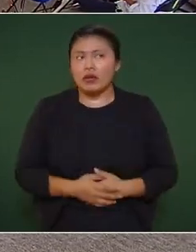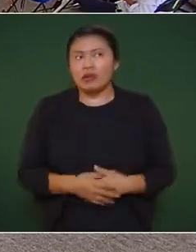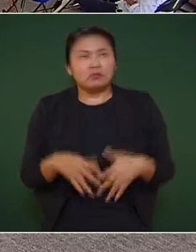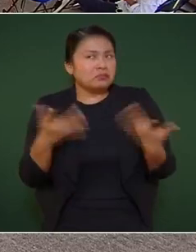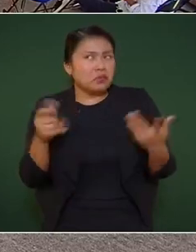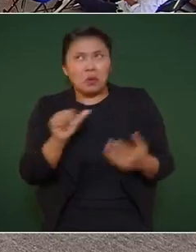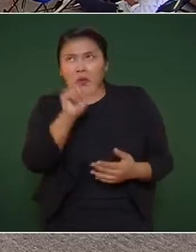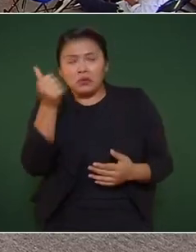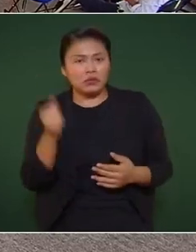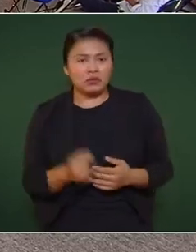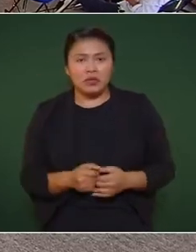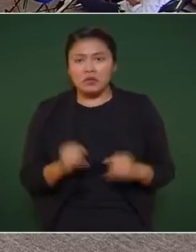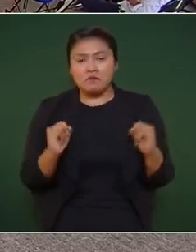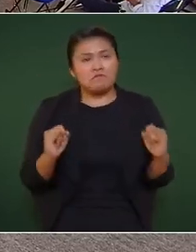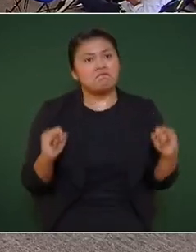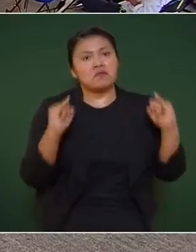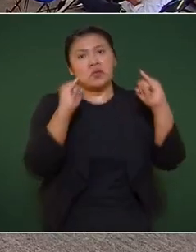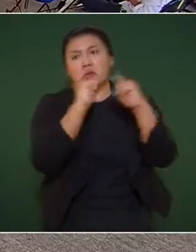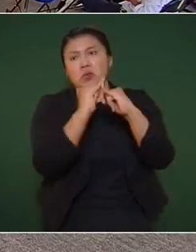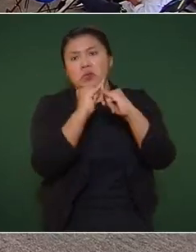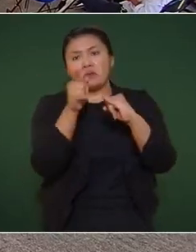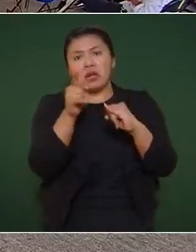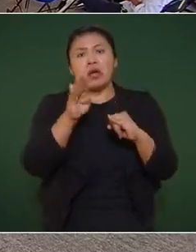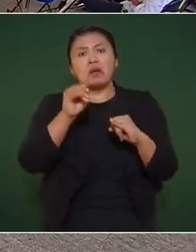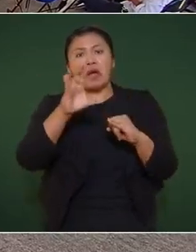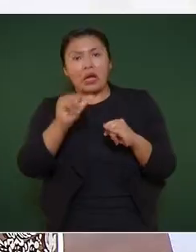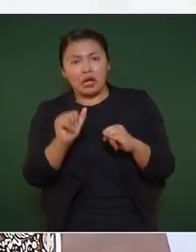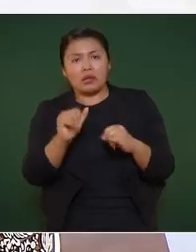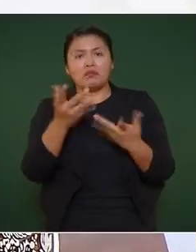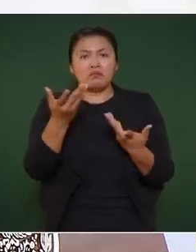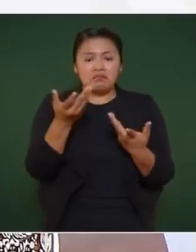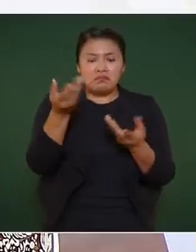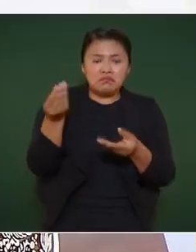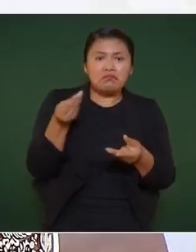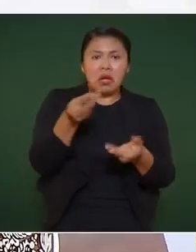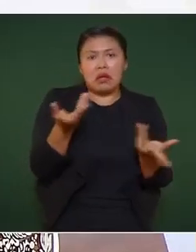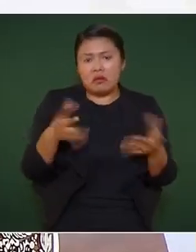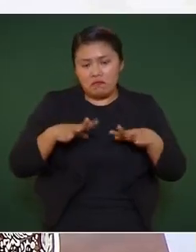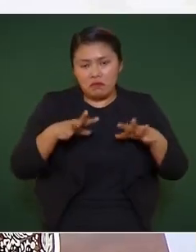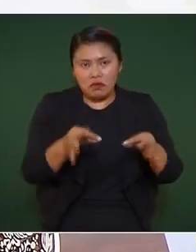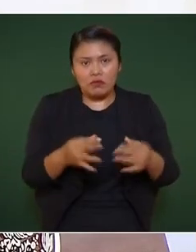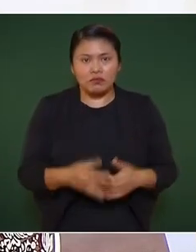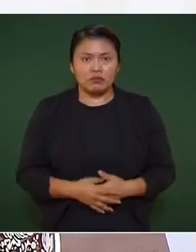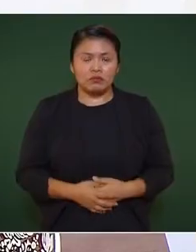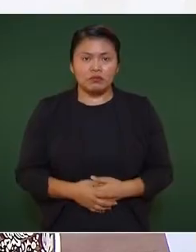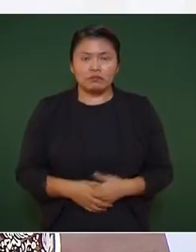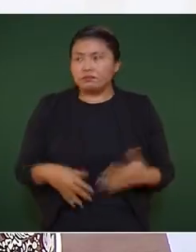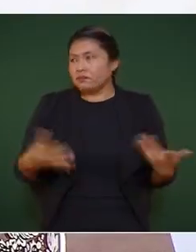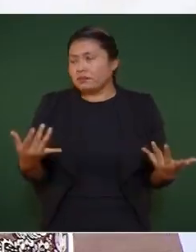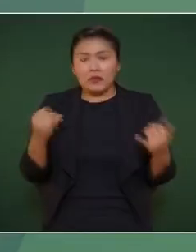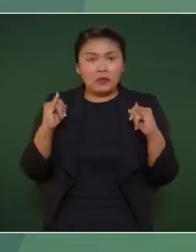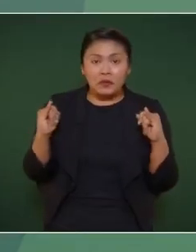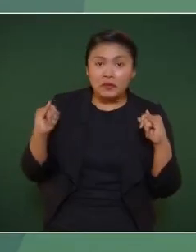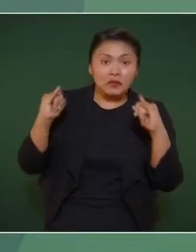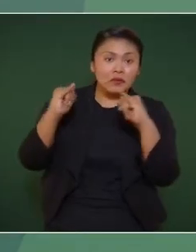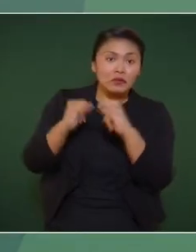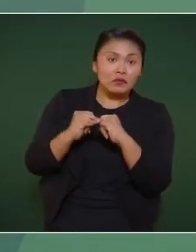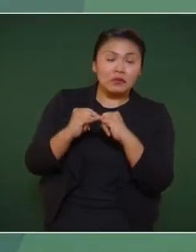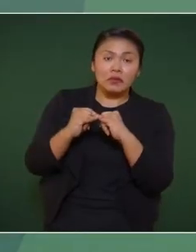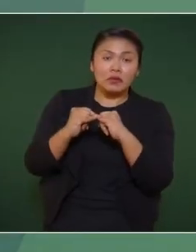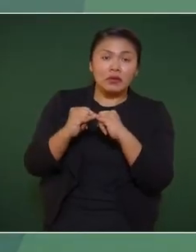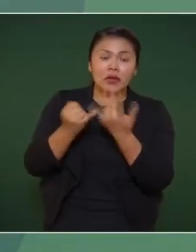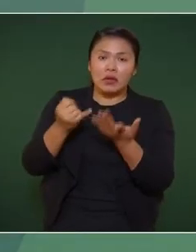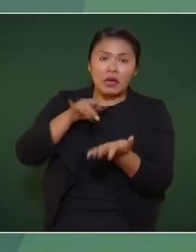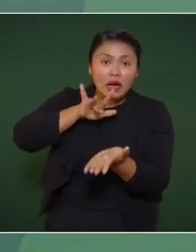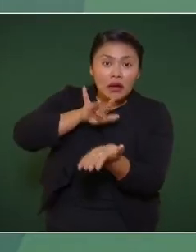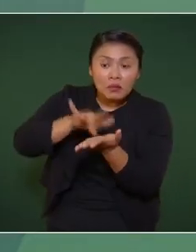Instituto para las Becas, el Instituto para el